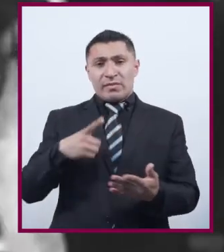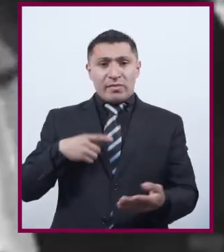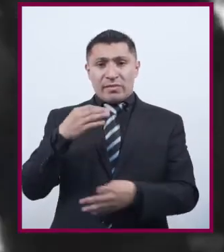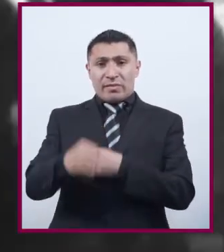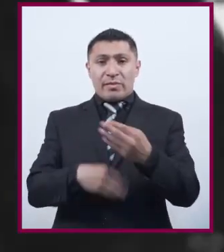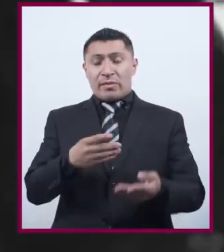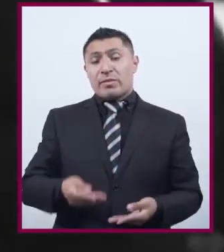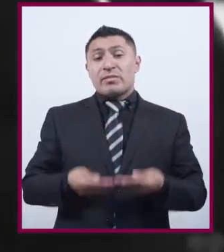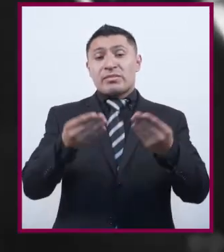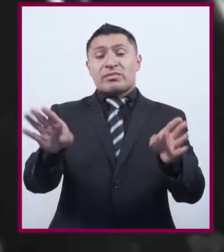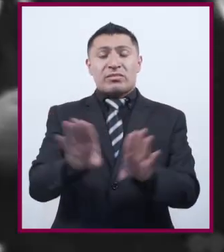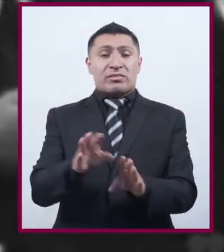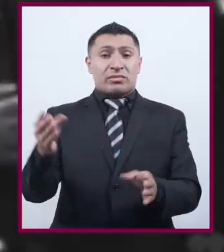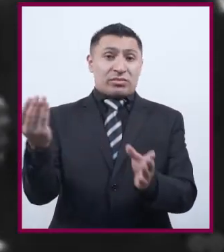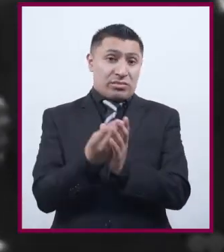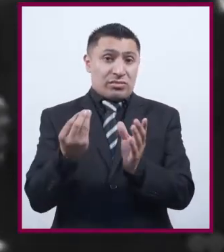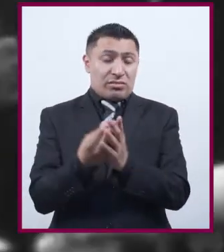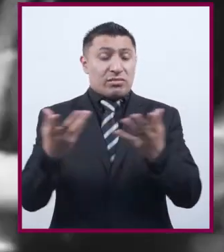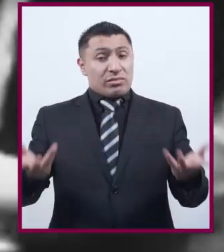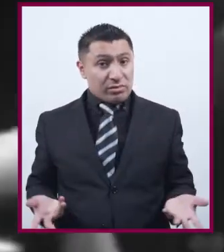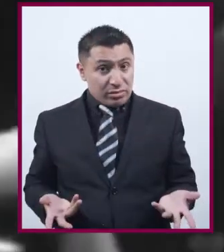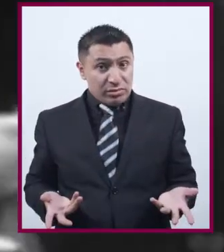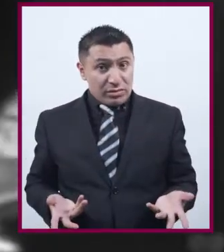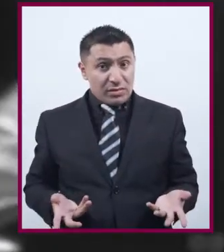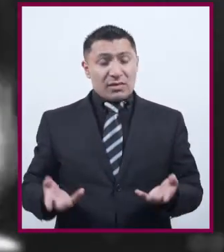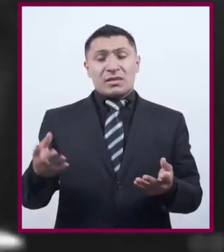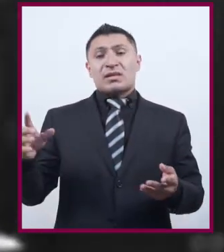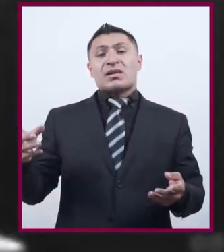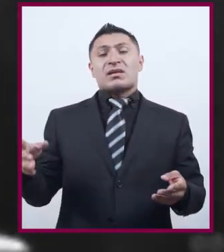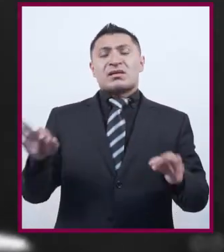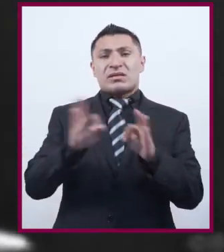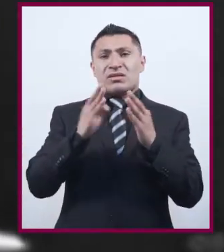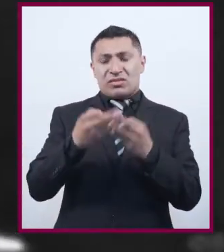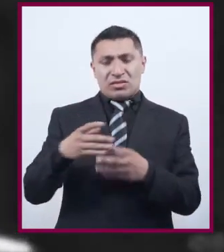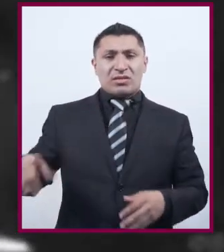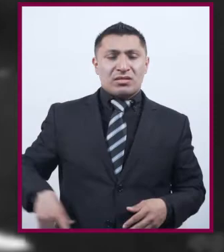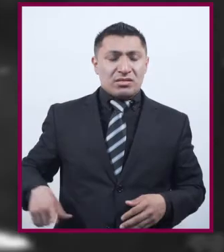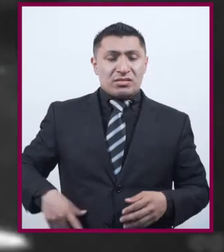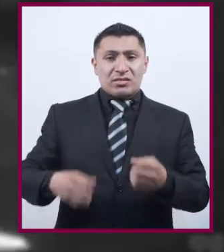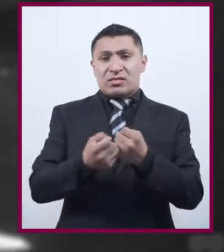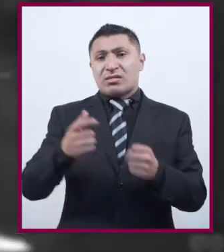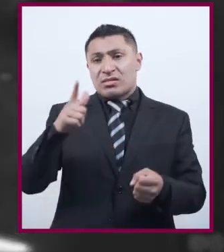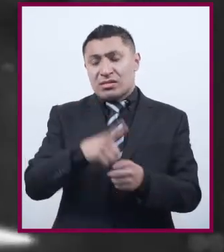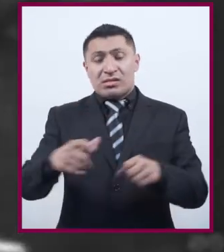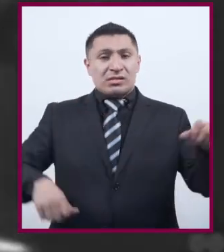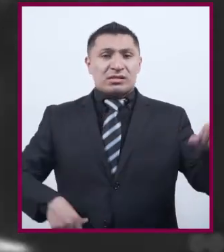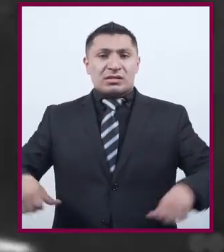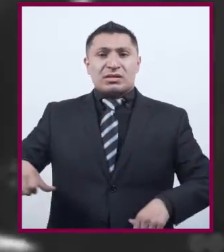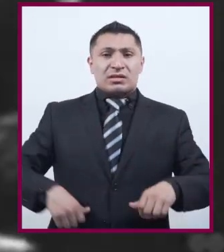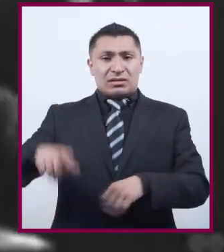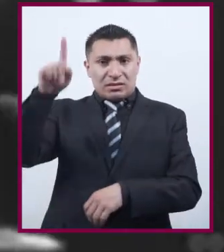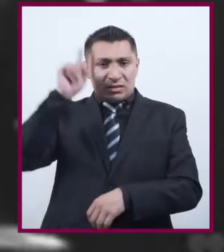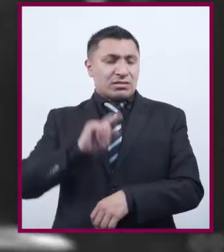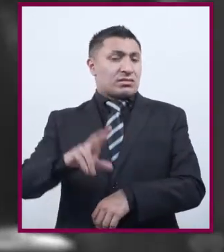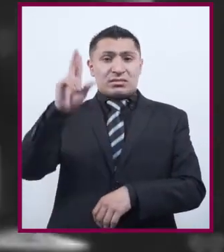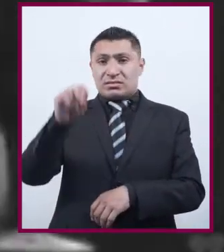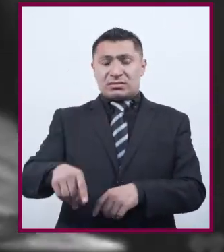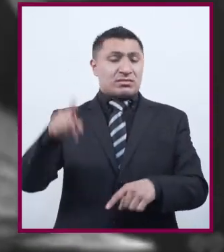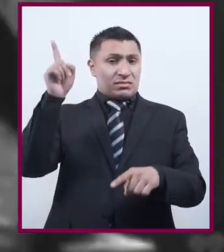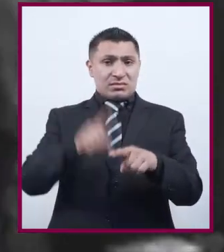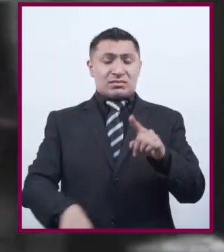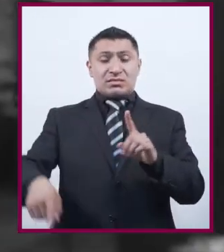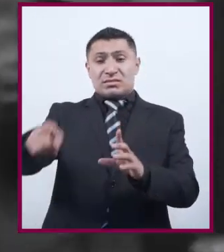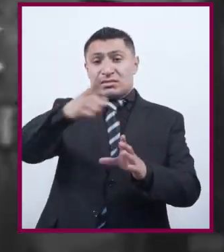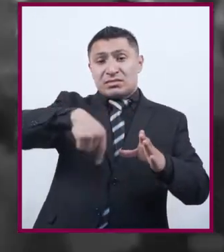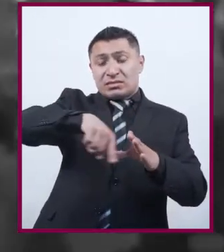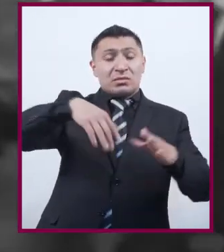deban concederse a las mujeres como clase. En el estado en que se encuentra nuestra sociedad, la actividad de la mujer no ha